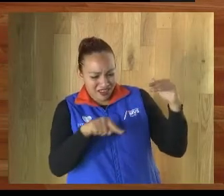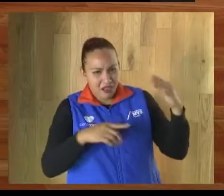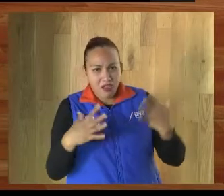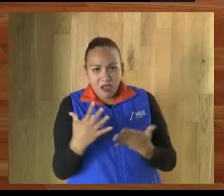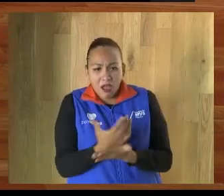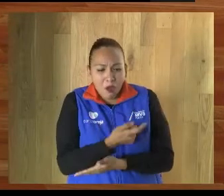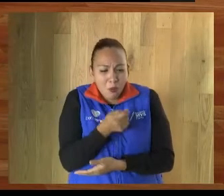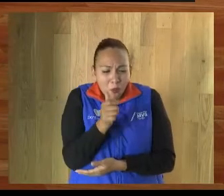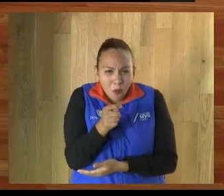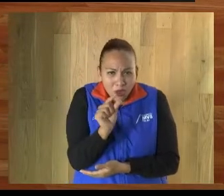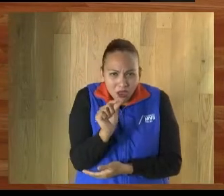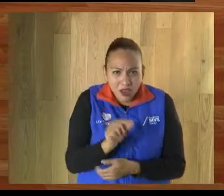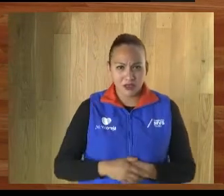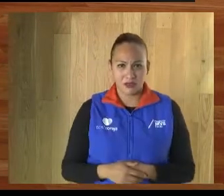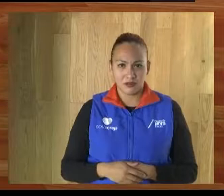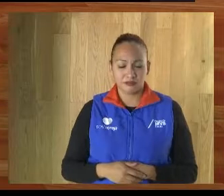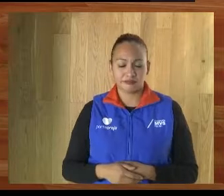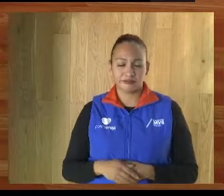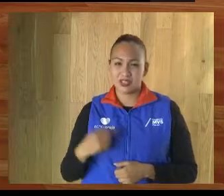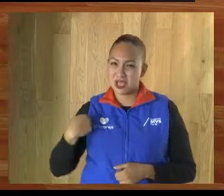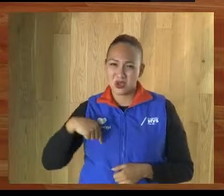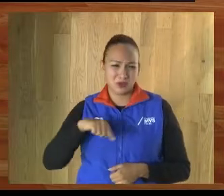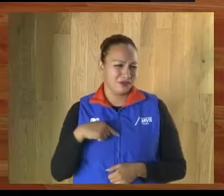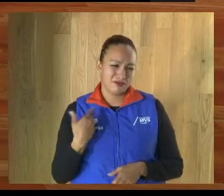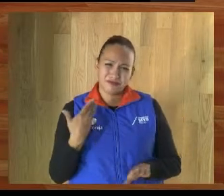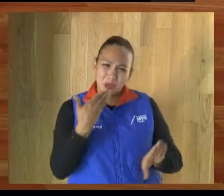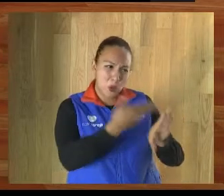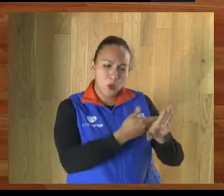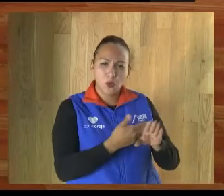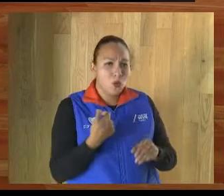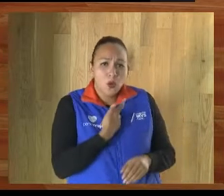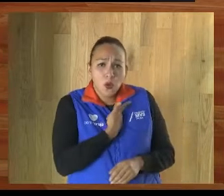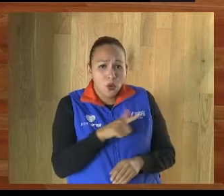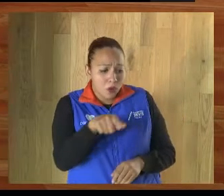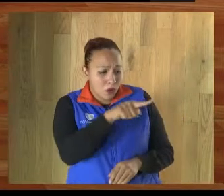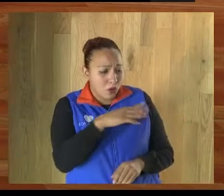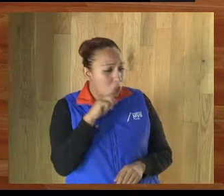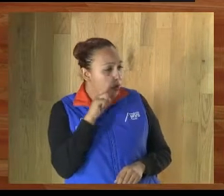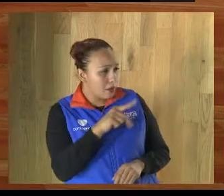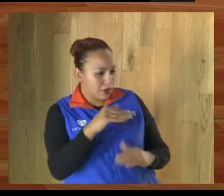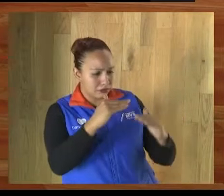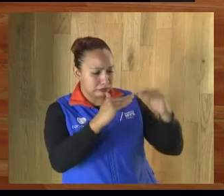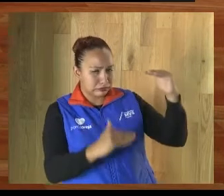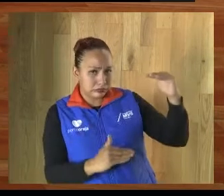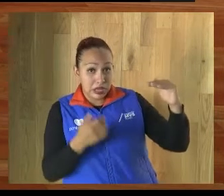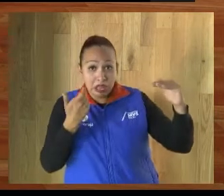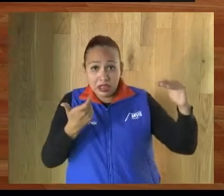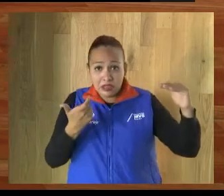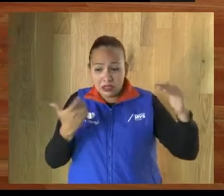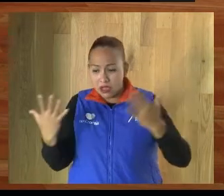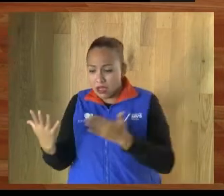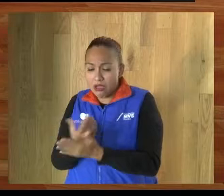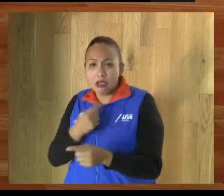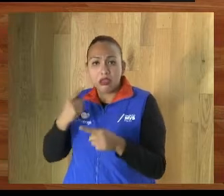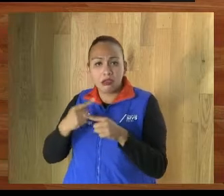en contra de esta desigualdad y a favor de que haya una redistribución de la riqueza, ¿no? Y que se